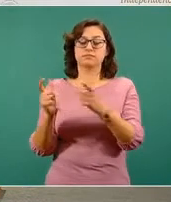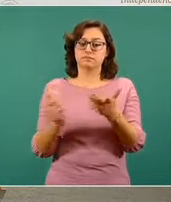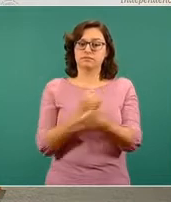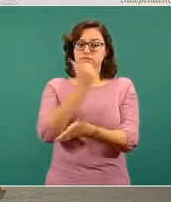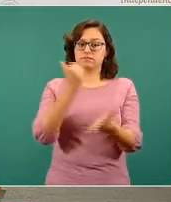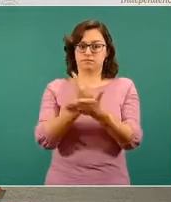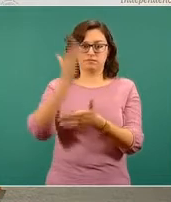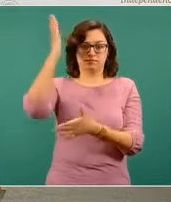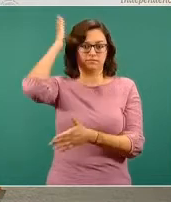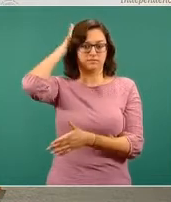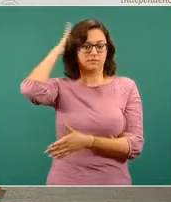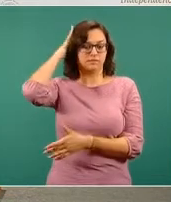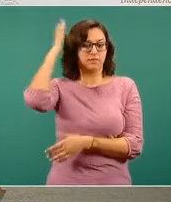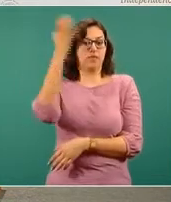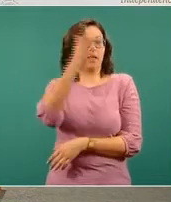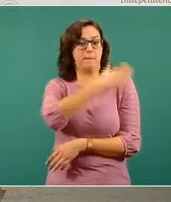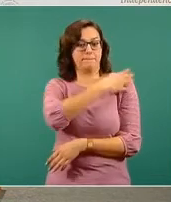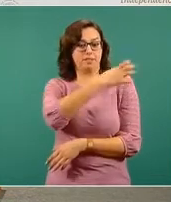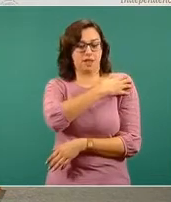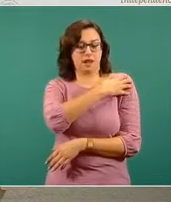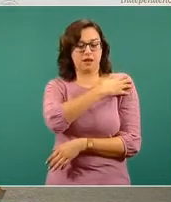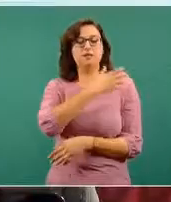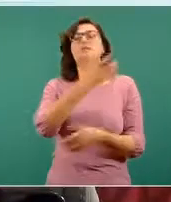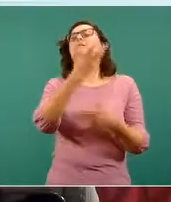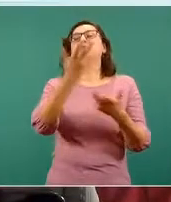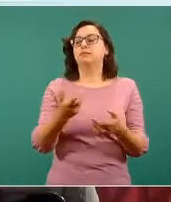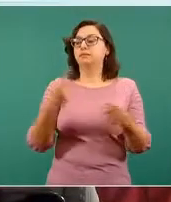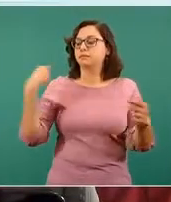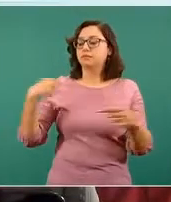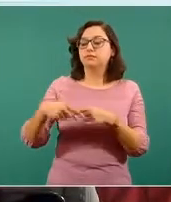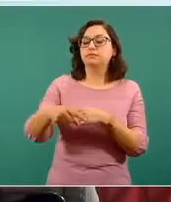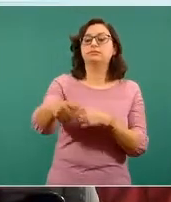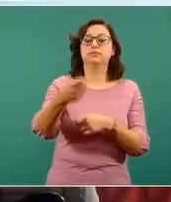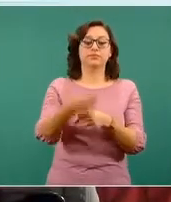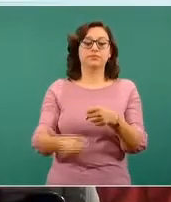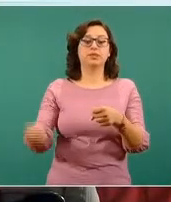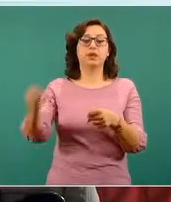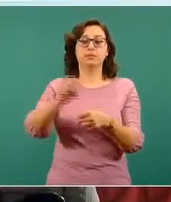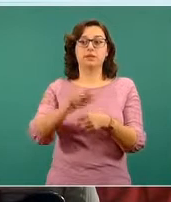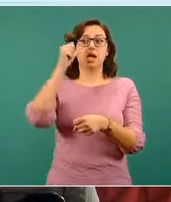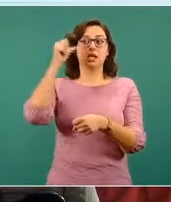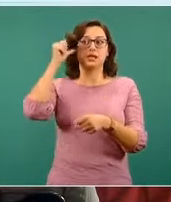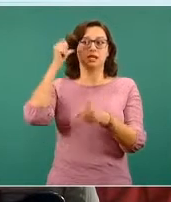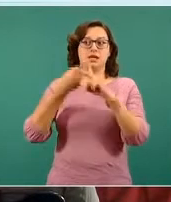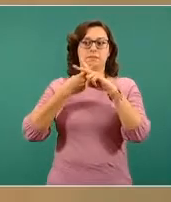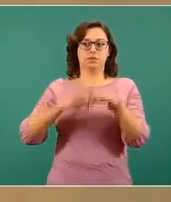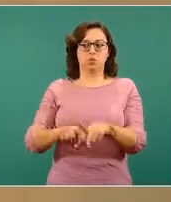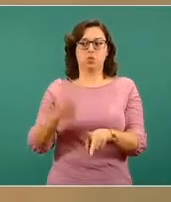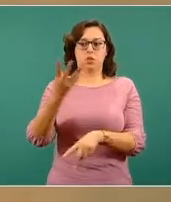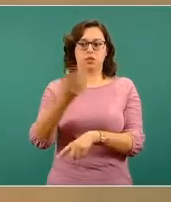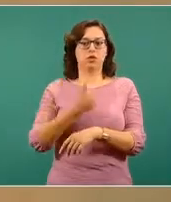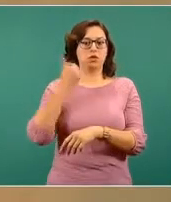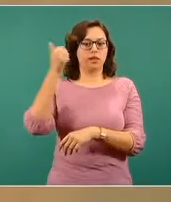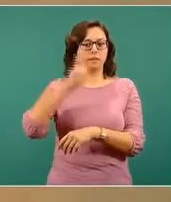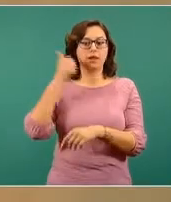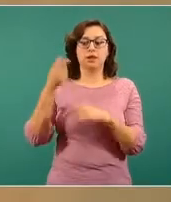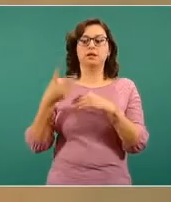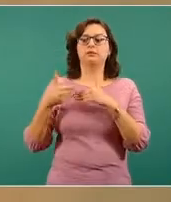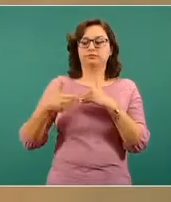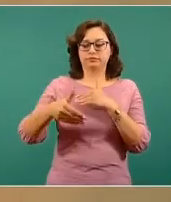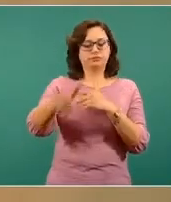capitales y continuaremos durante esta semana que empezó ayer domingo 4 de abril,